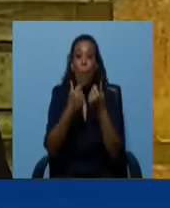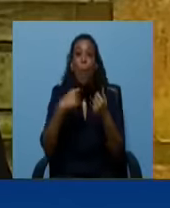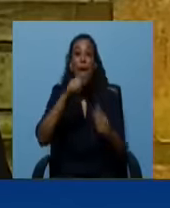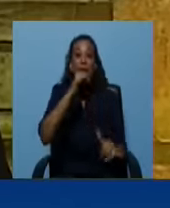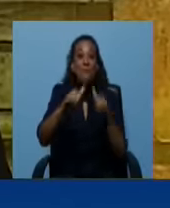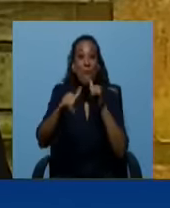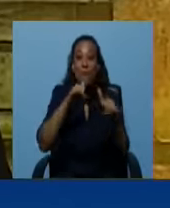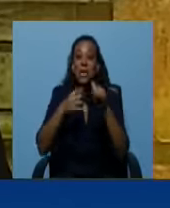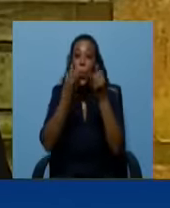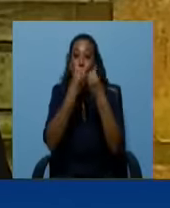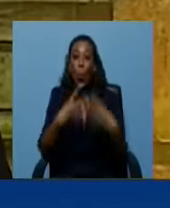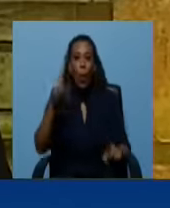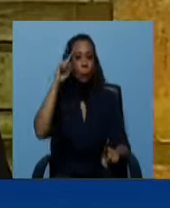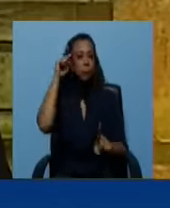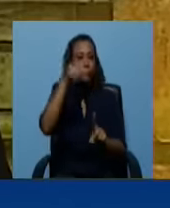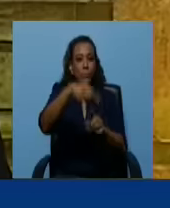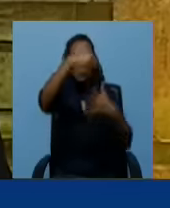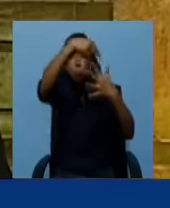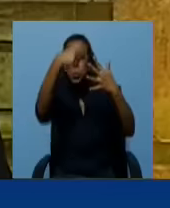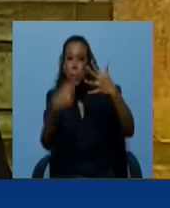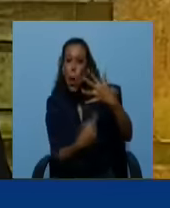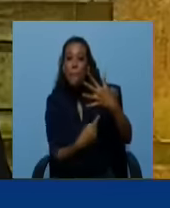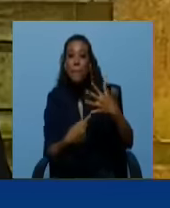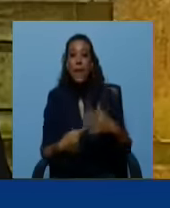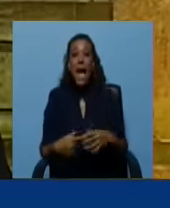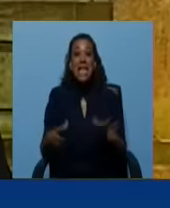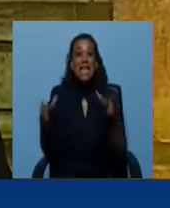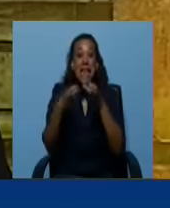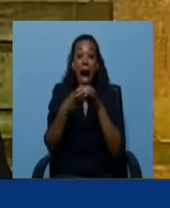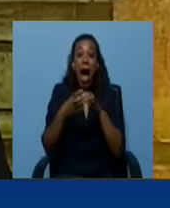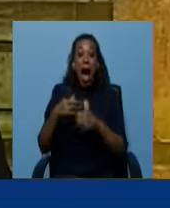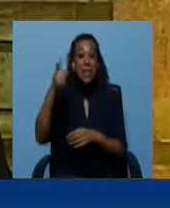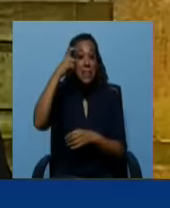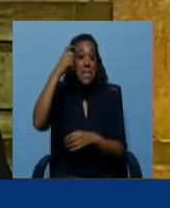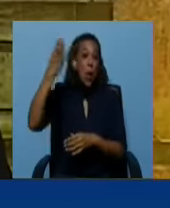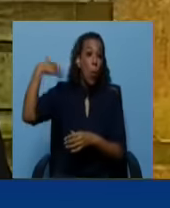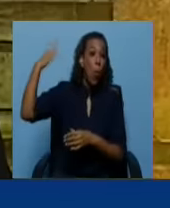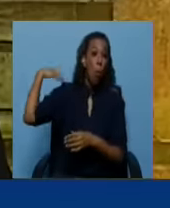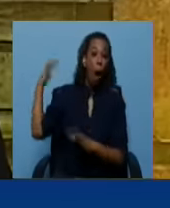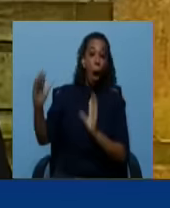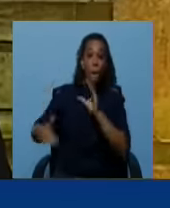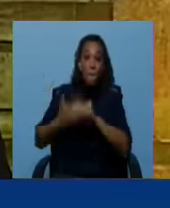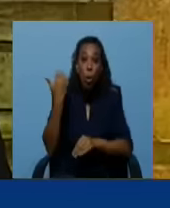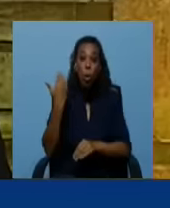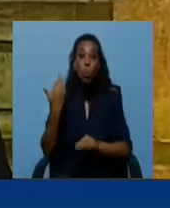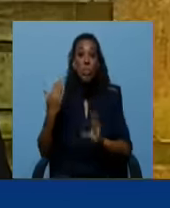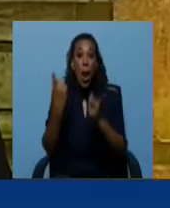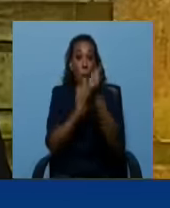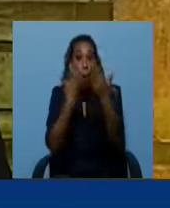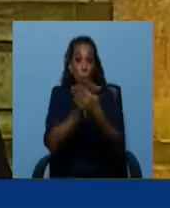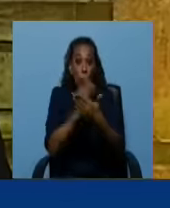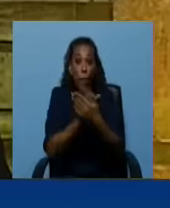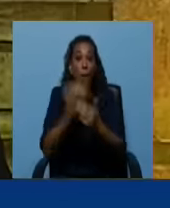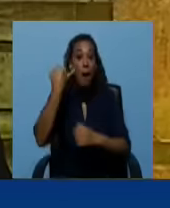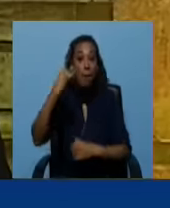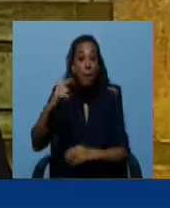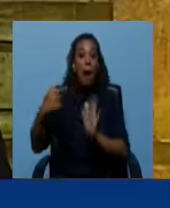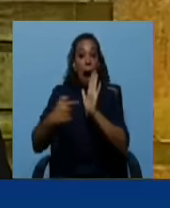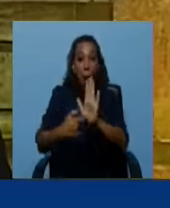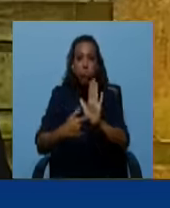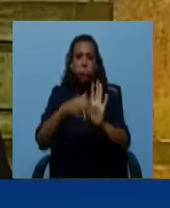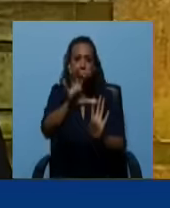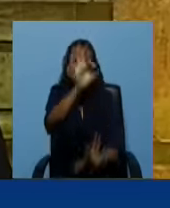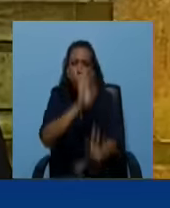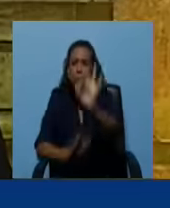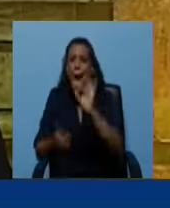Buenas noticias emanadas de la articulación de un nuevo modelo económico que toma